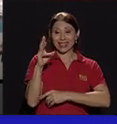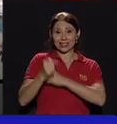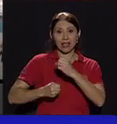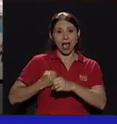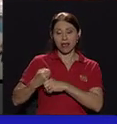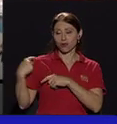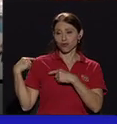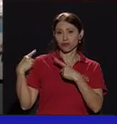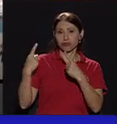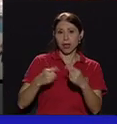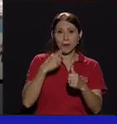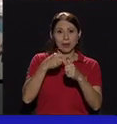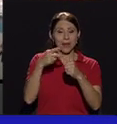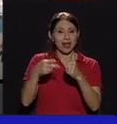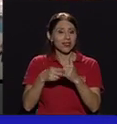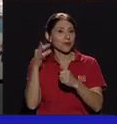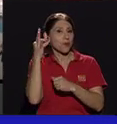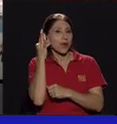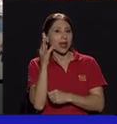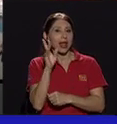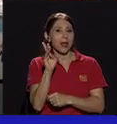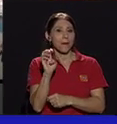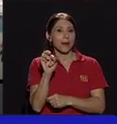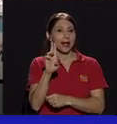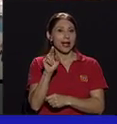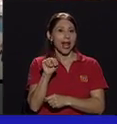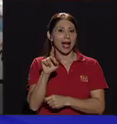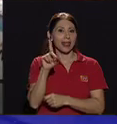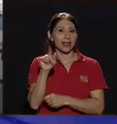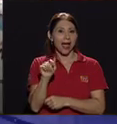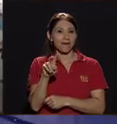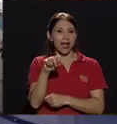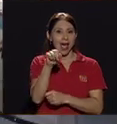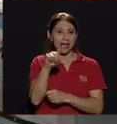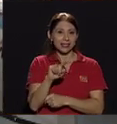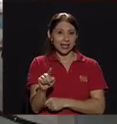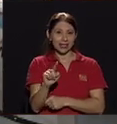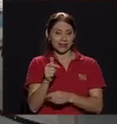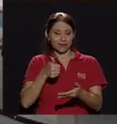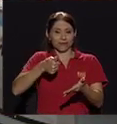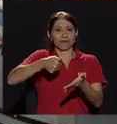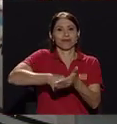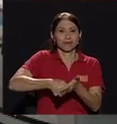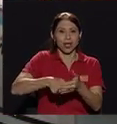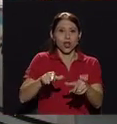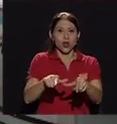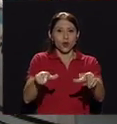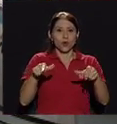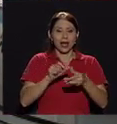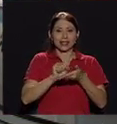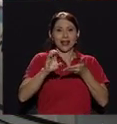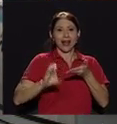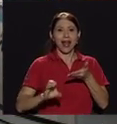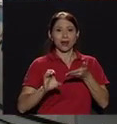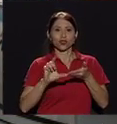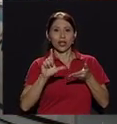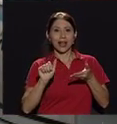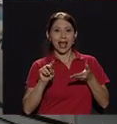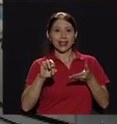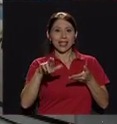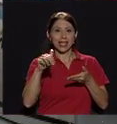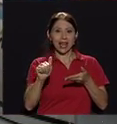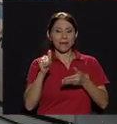primera vez que Bernarda Vázquez ejerció su derecho al voto en la Tigra de San Carlos, en una votación que se celebró